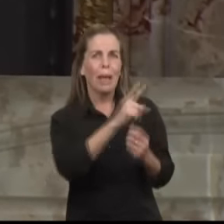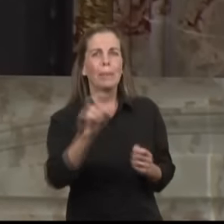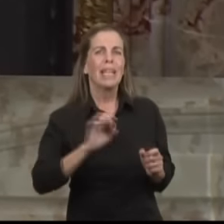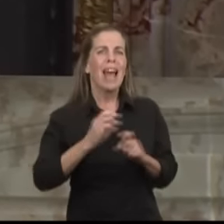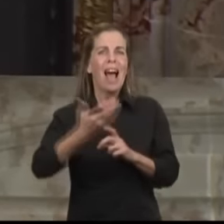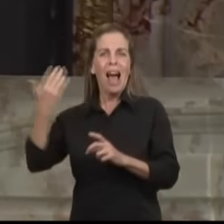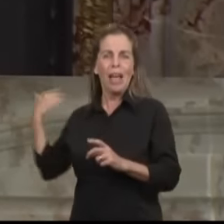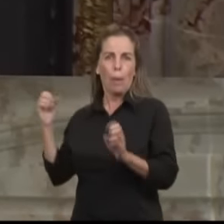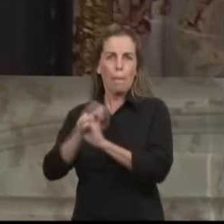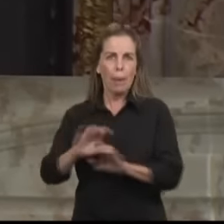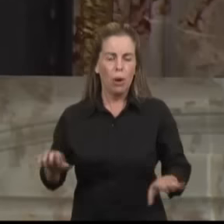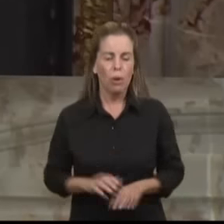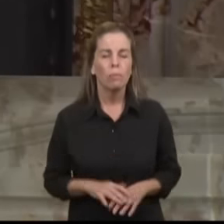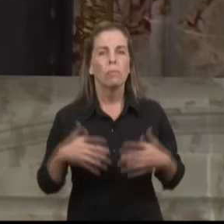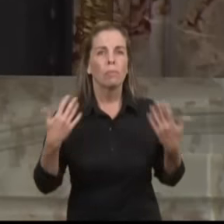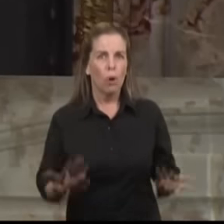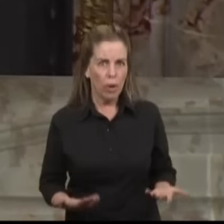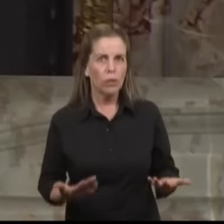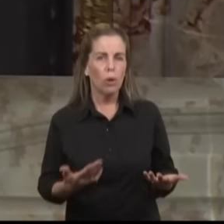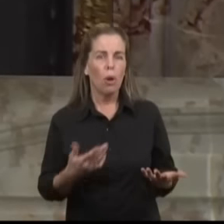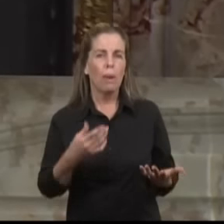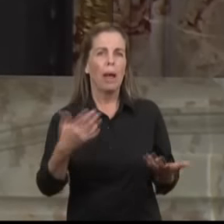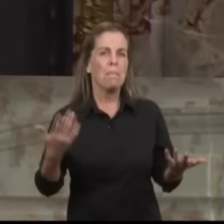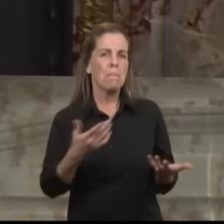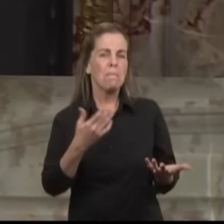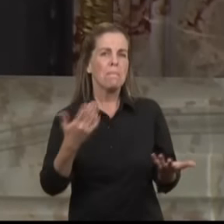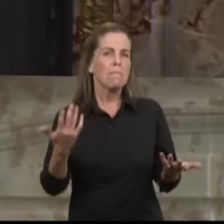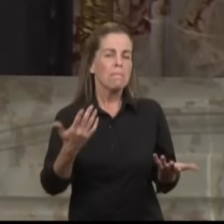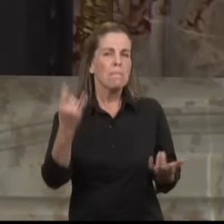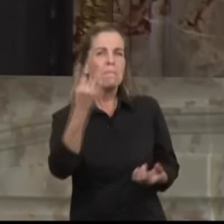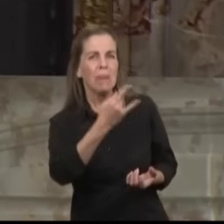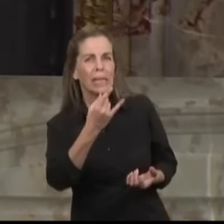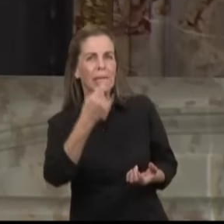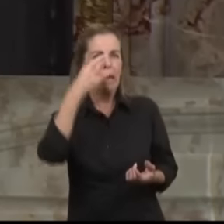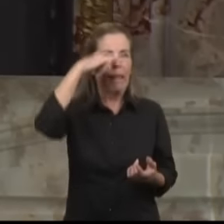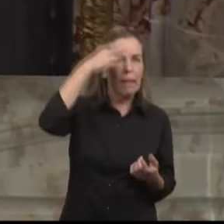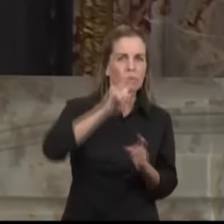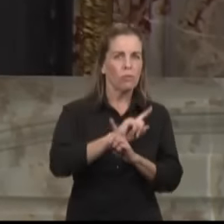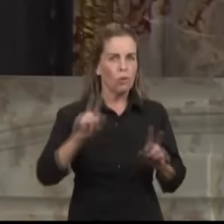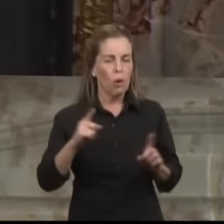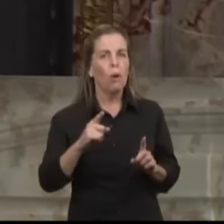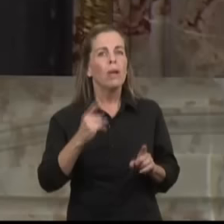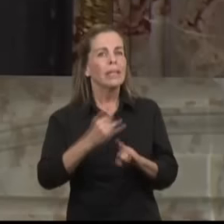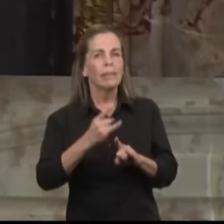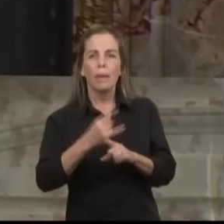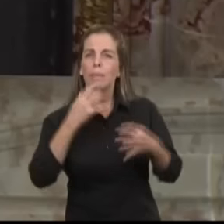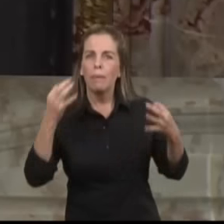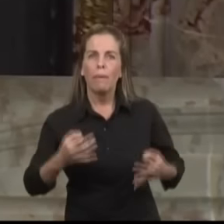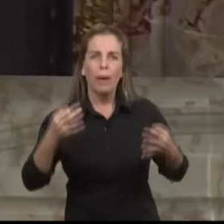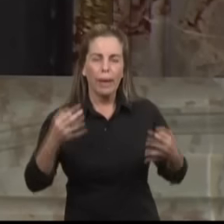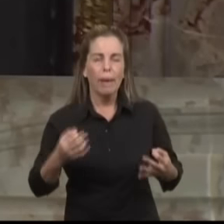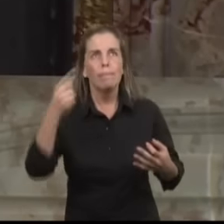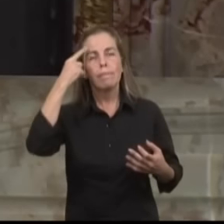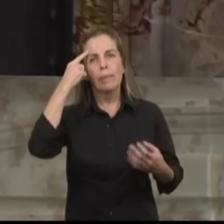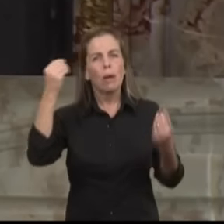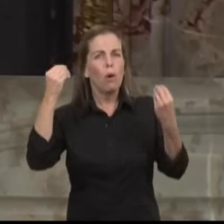eso, antes de generarle falsas ilusiones a los argentinos, nosotros optamos por ser francos en decirles cuán duro sería el